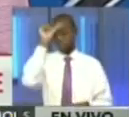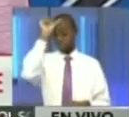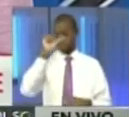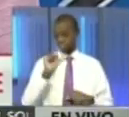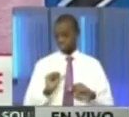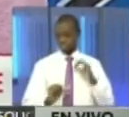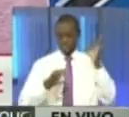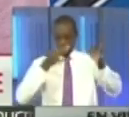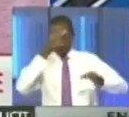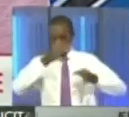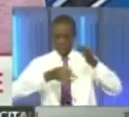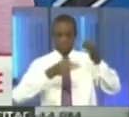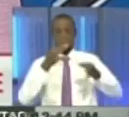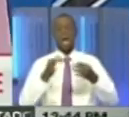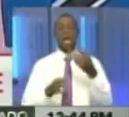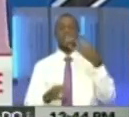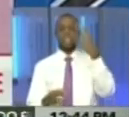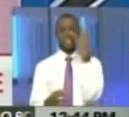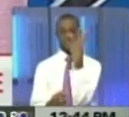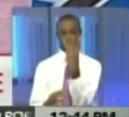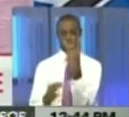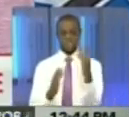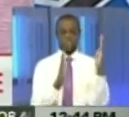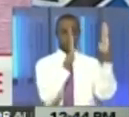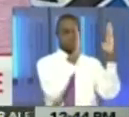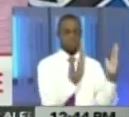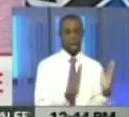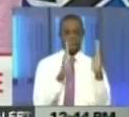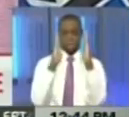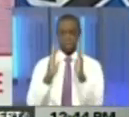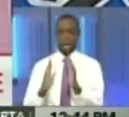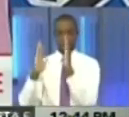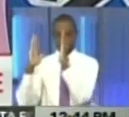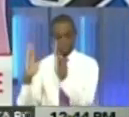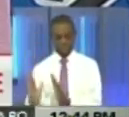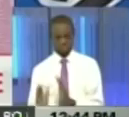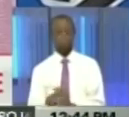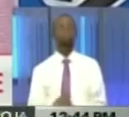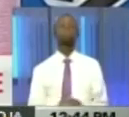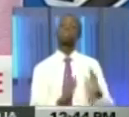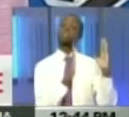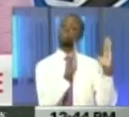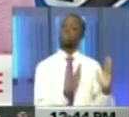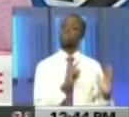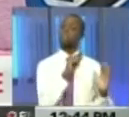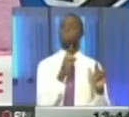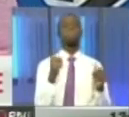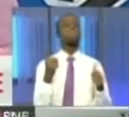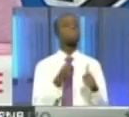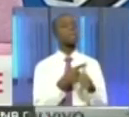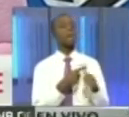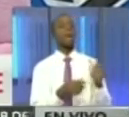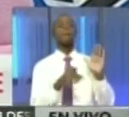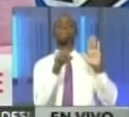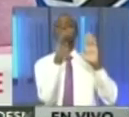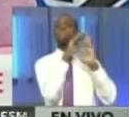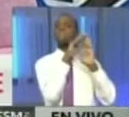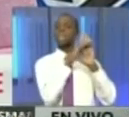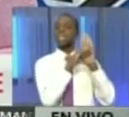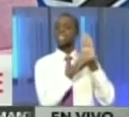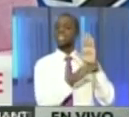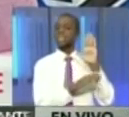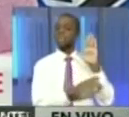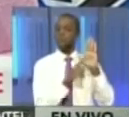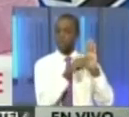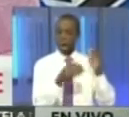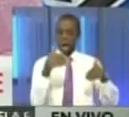La primera parte nos vamos a referir a los principios que rigen los procesos de referendos revocatorios. En términos